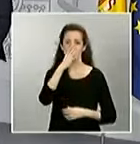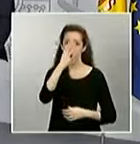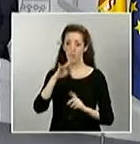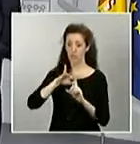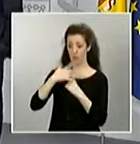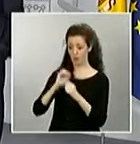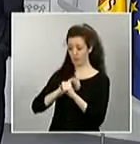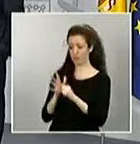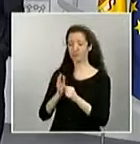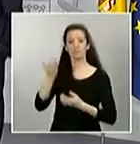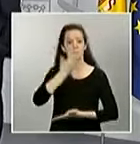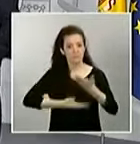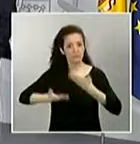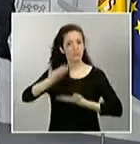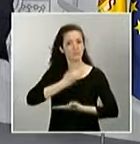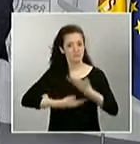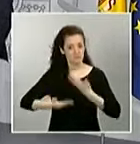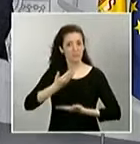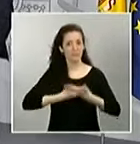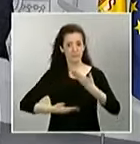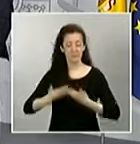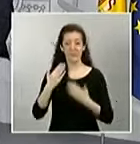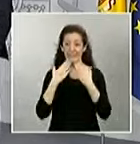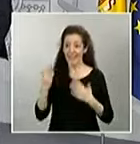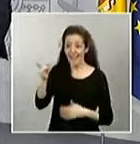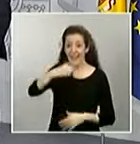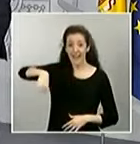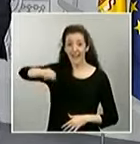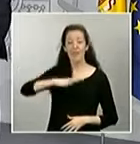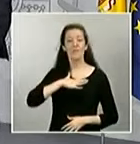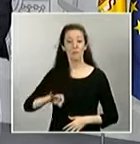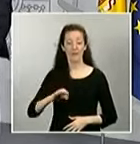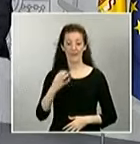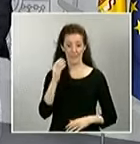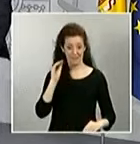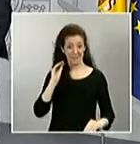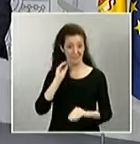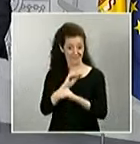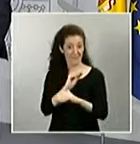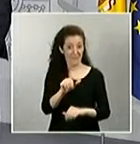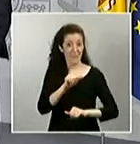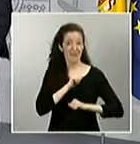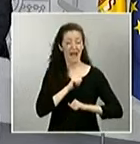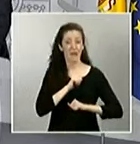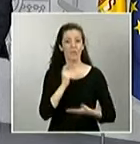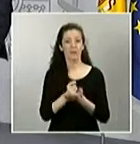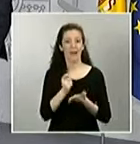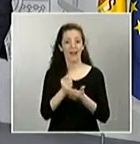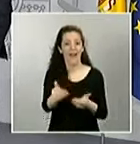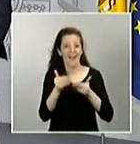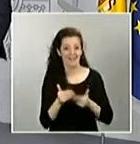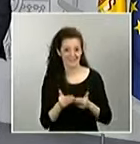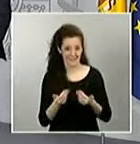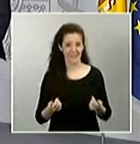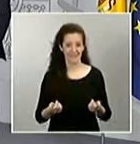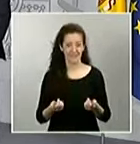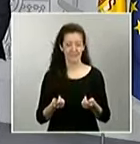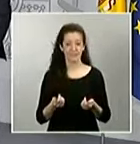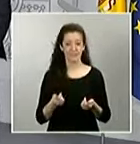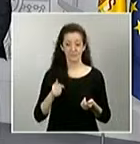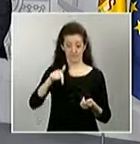de anticipar el pago de las prestaciones públicas de desempleo. Les anticipo ya que este viernes muchas personas, muchas personas